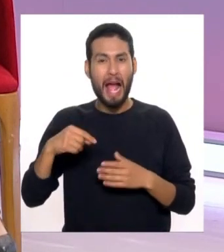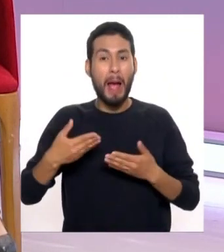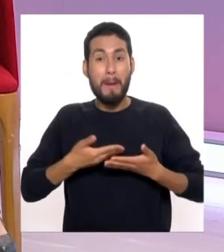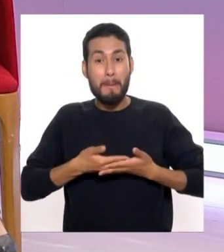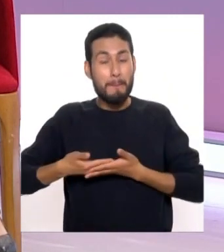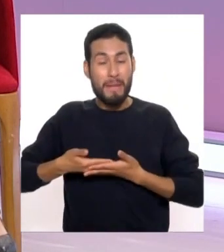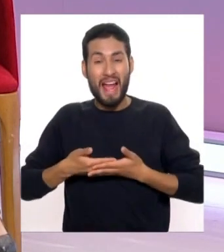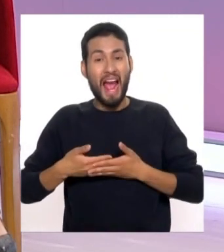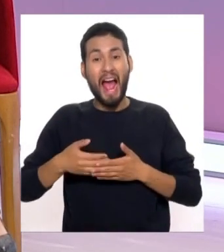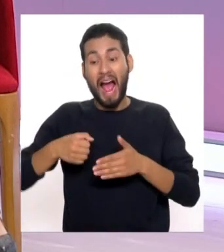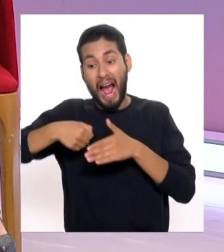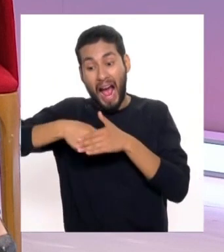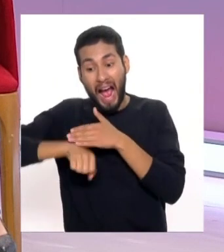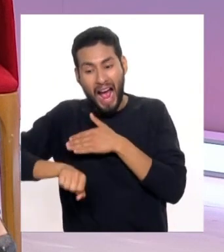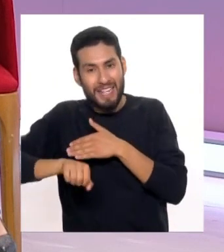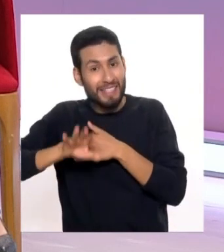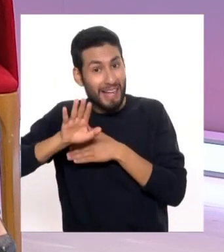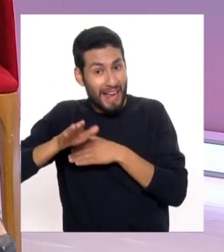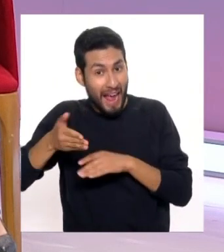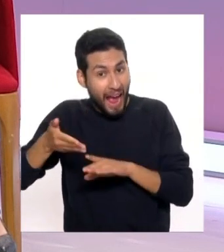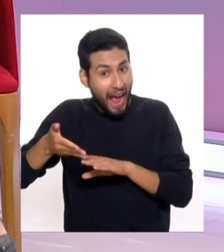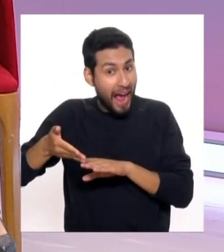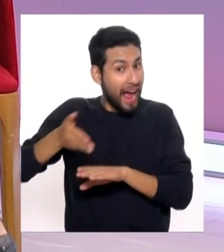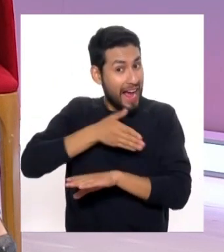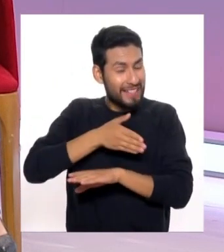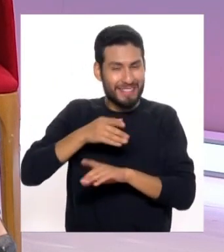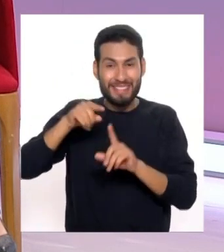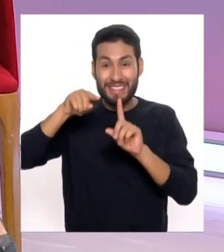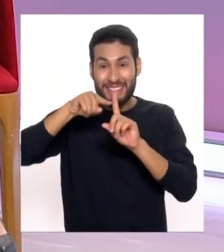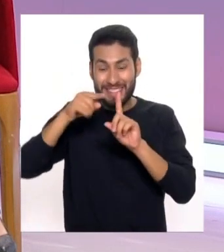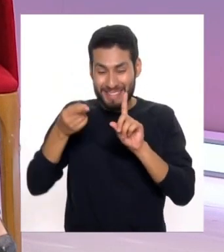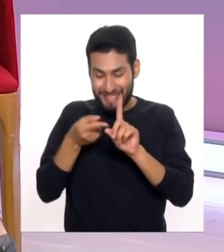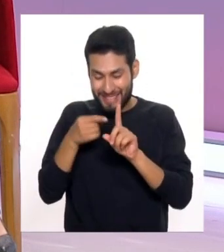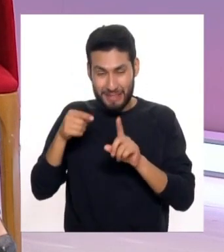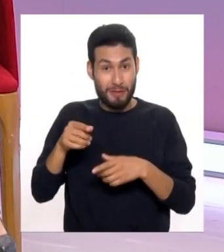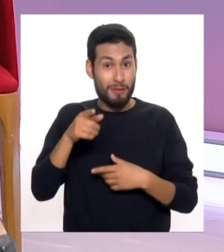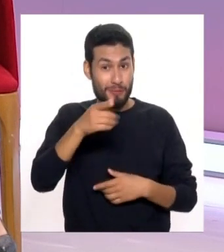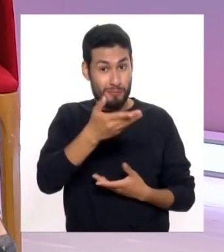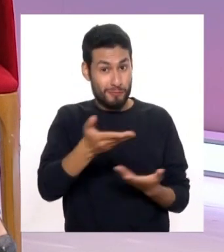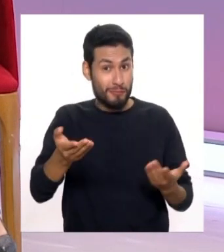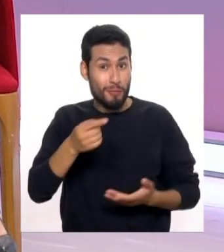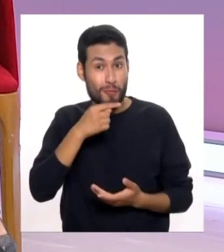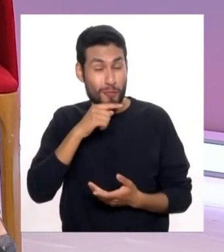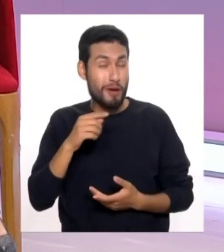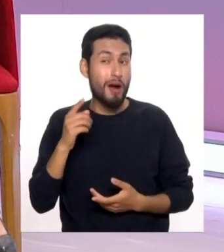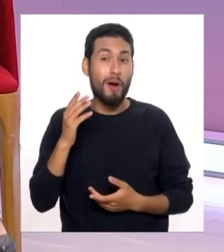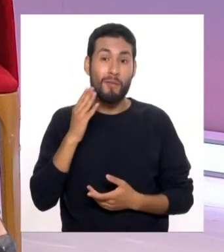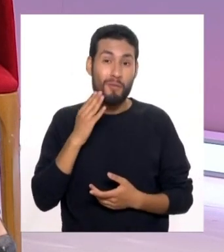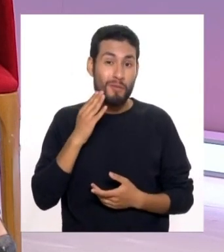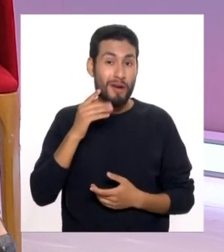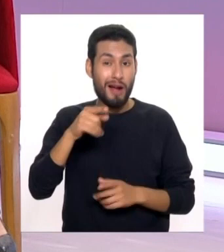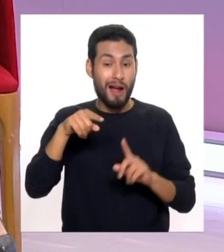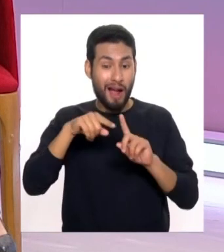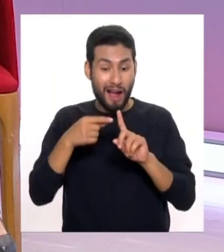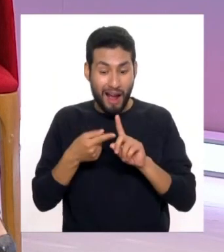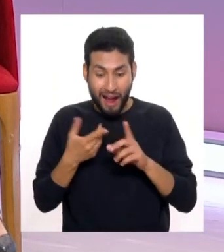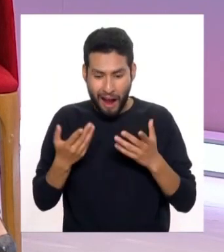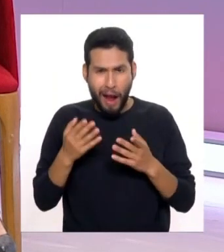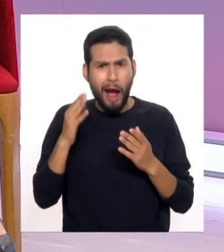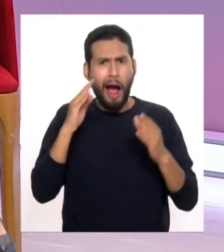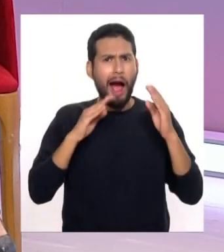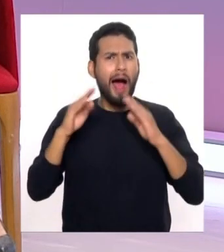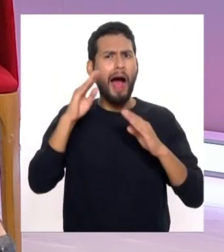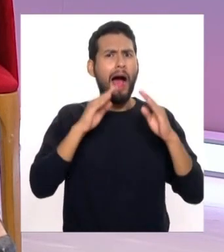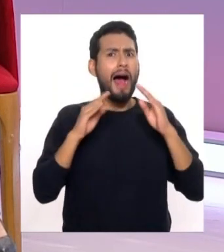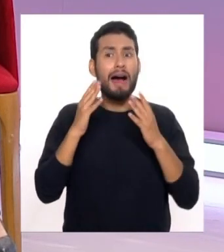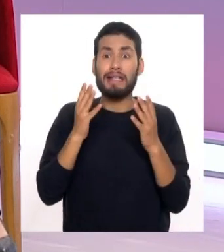del nacimiento cuando una mujer está embarazada. Quizá muchas mujeres que nos van a escuchar en el día de hoy, seguramente embarazadas ellas, van a estar preocupadas